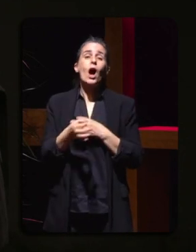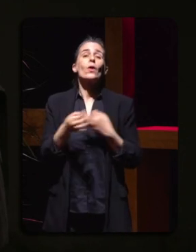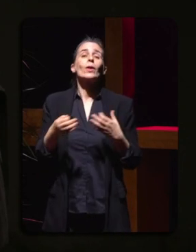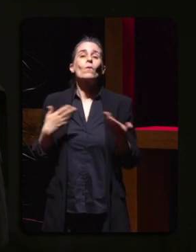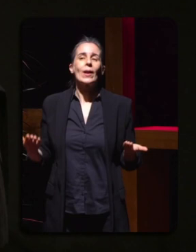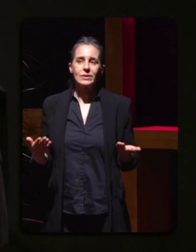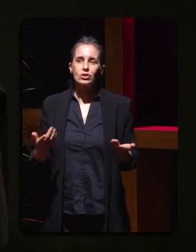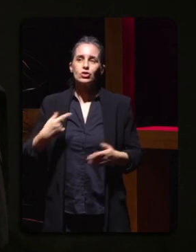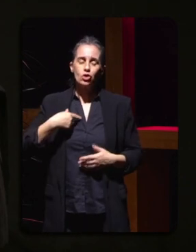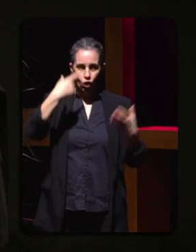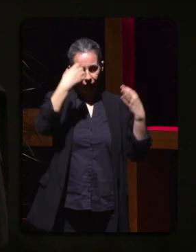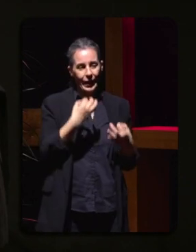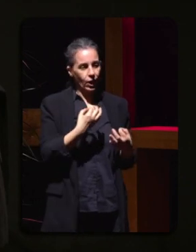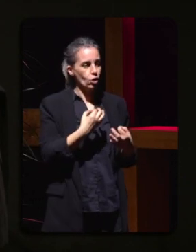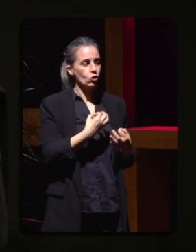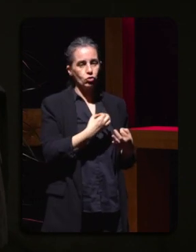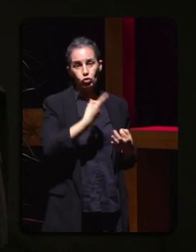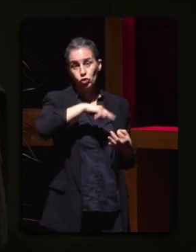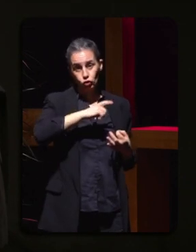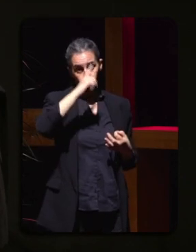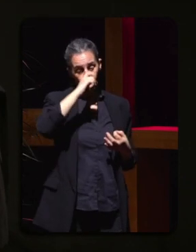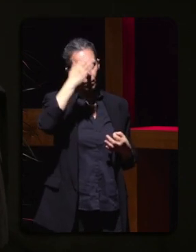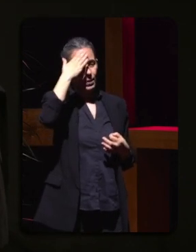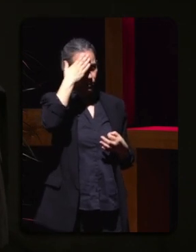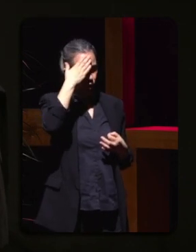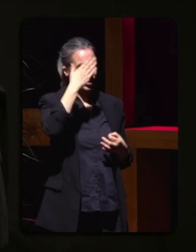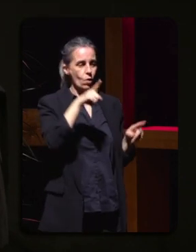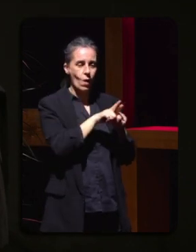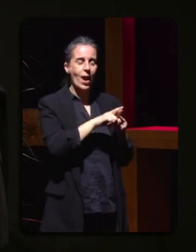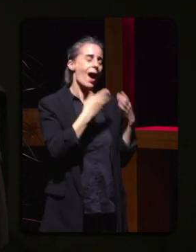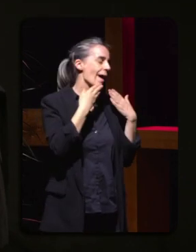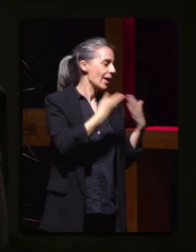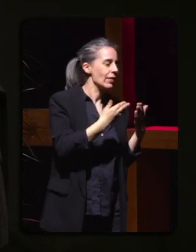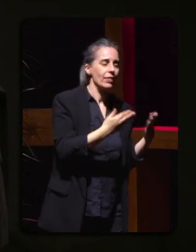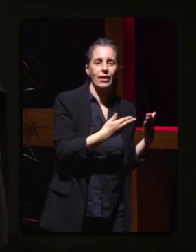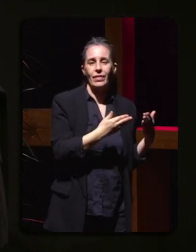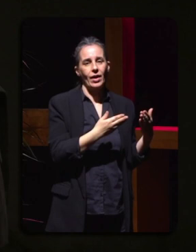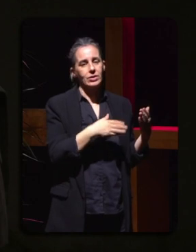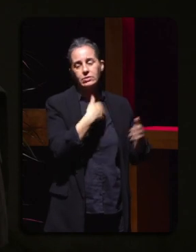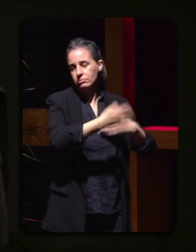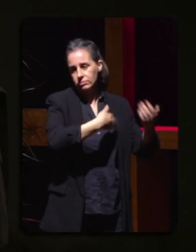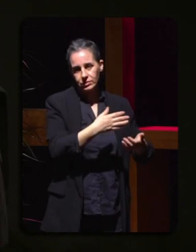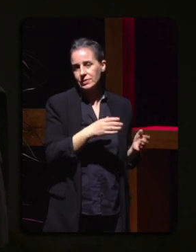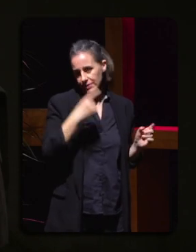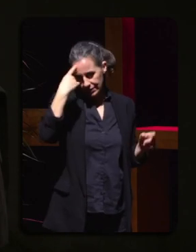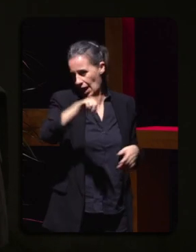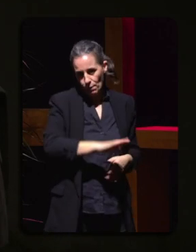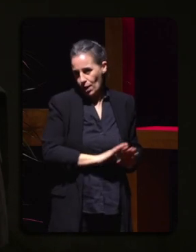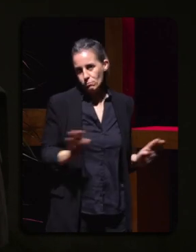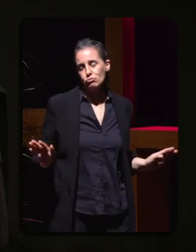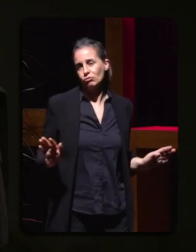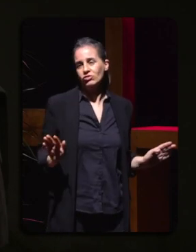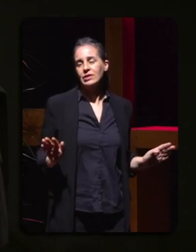creo que les estamos muy agradecidas nuestra memoria se une la una con la otra no hubiéramos llegado todo esto lo sabemos Así